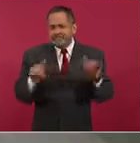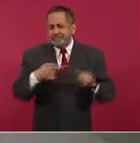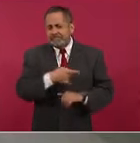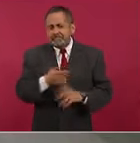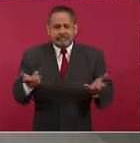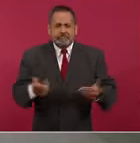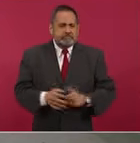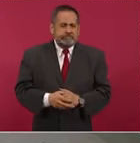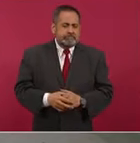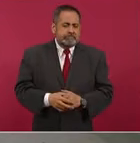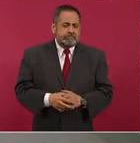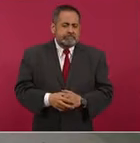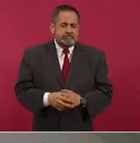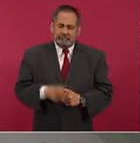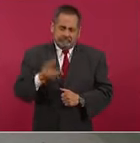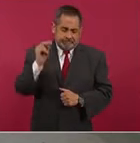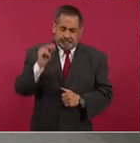no.